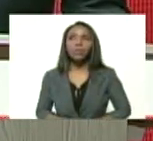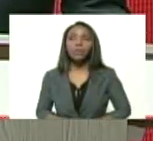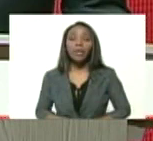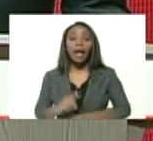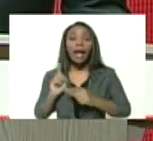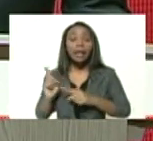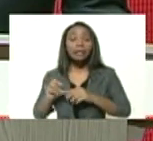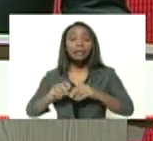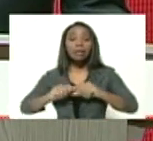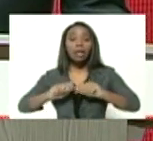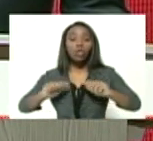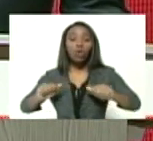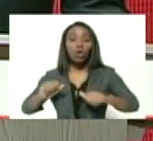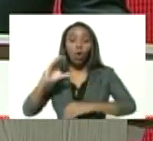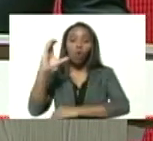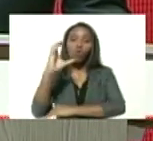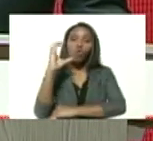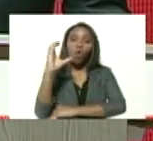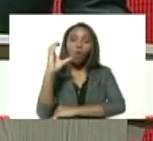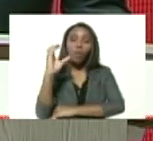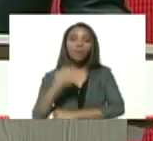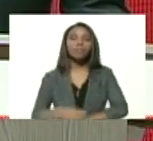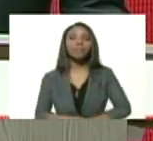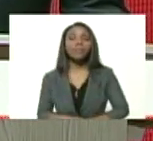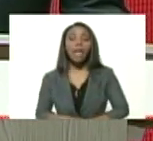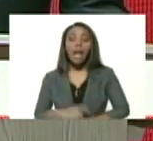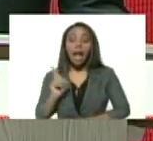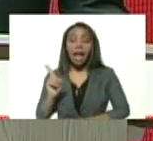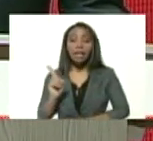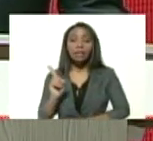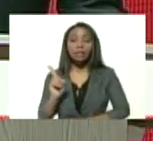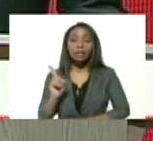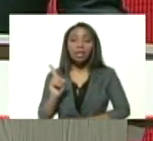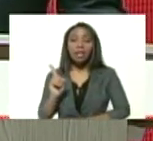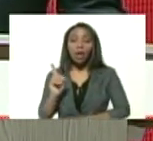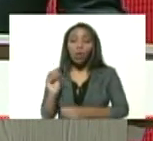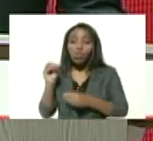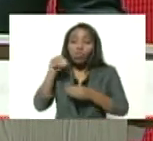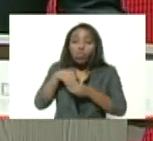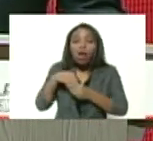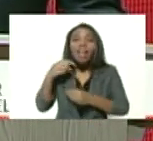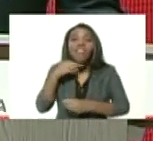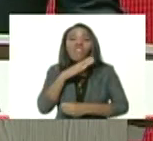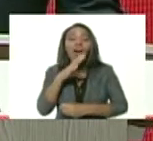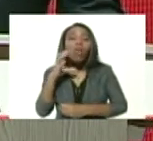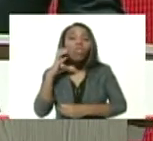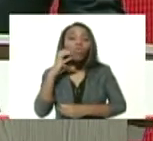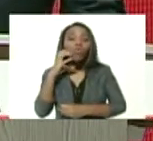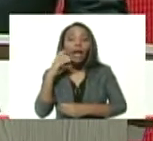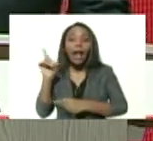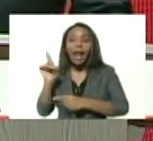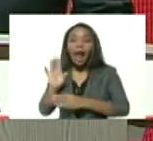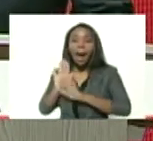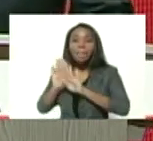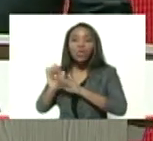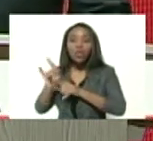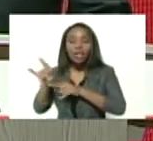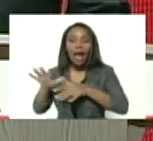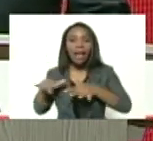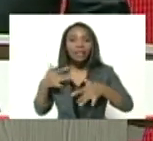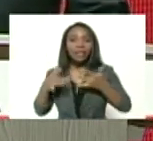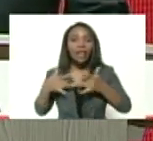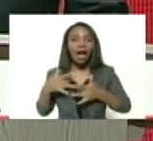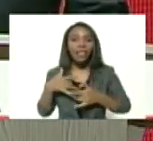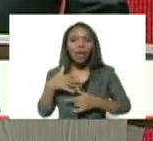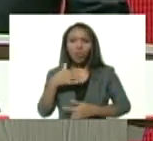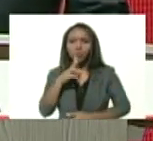el territorio de Colombia. Es el amparo de Iván Duque a todas estas actividades criminales.